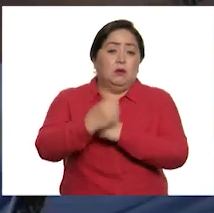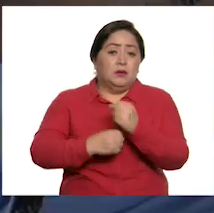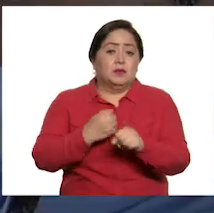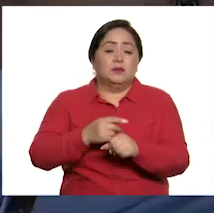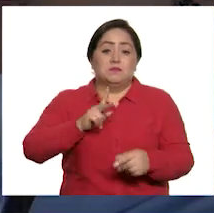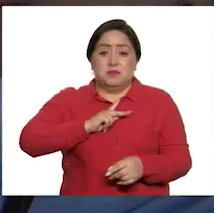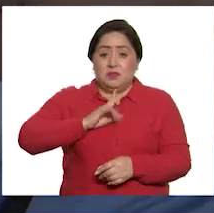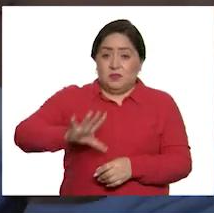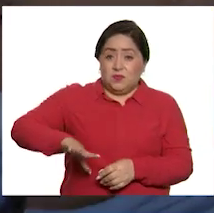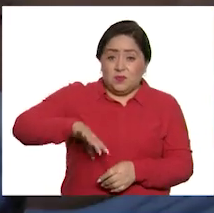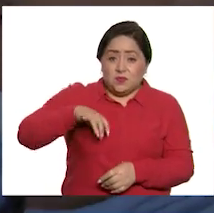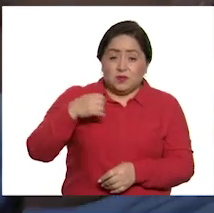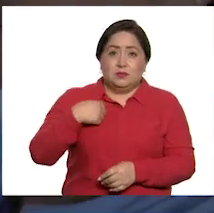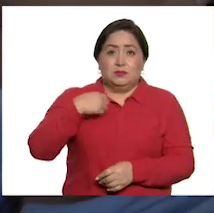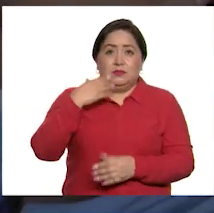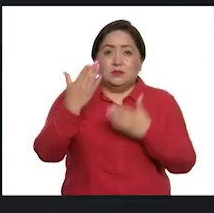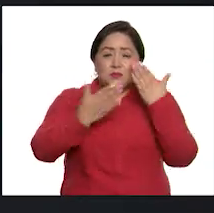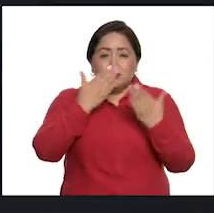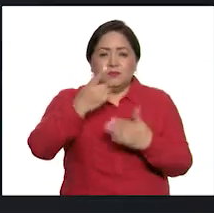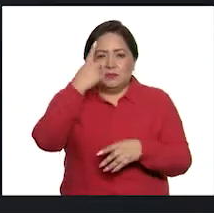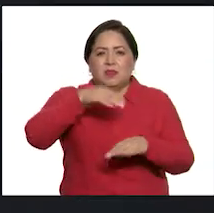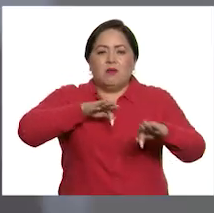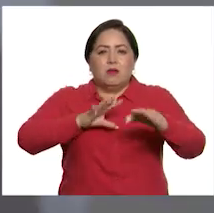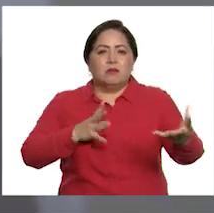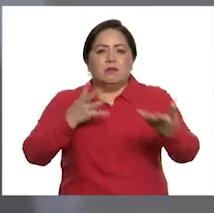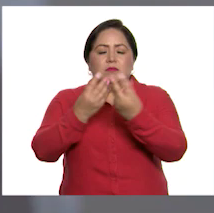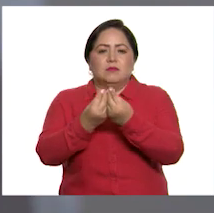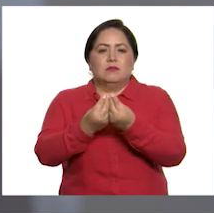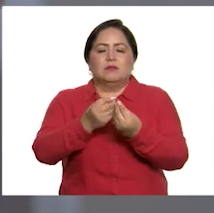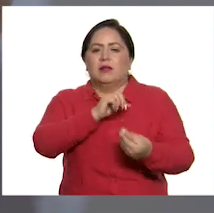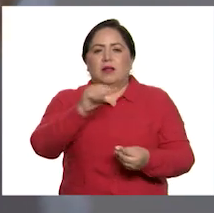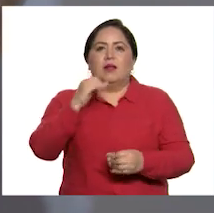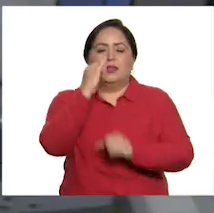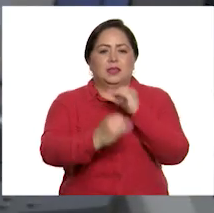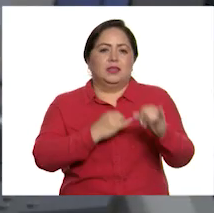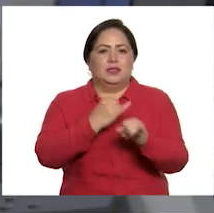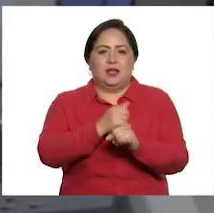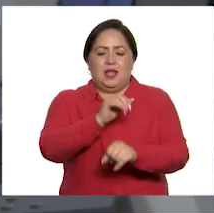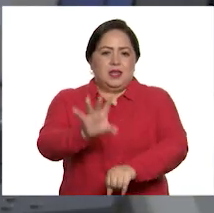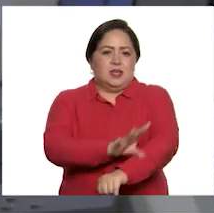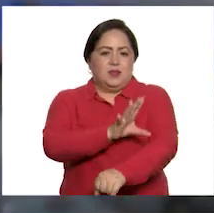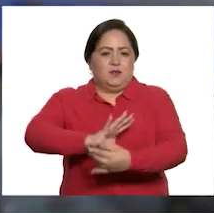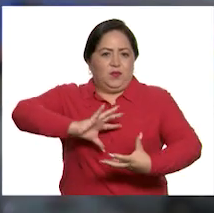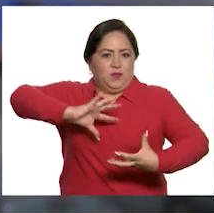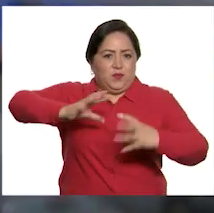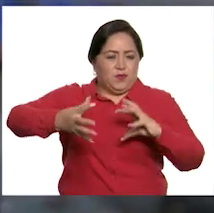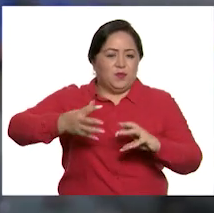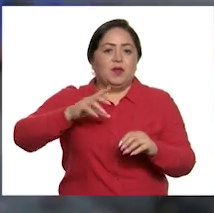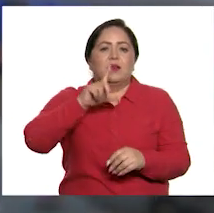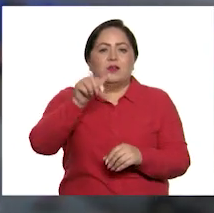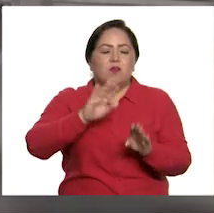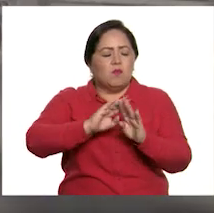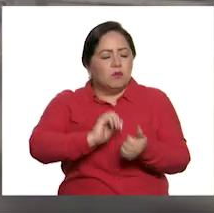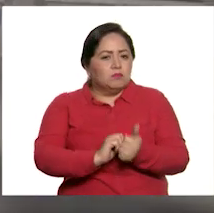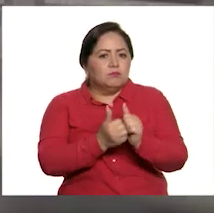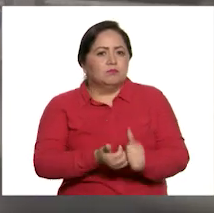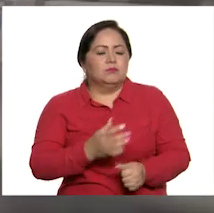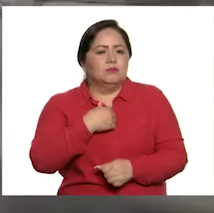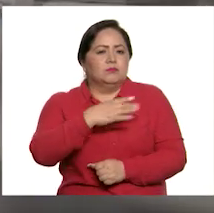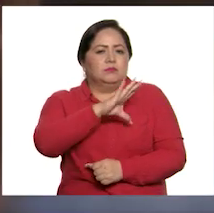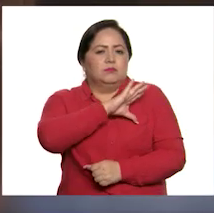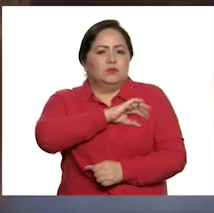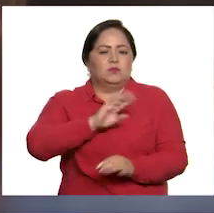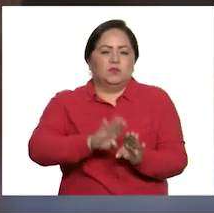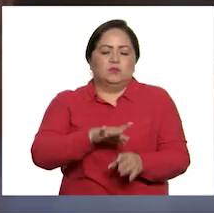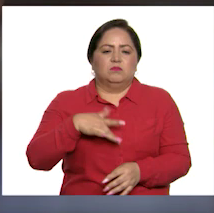mi esfuerzo y mi estudio me llevaron a colaborar en el Organismo Internacional de Energía Atómica, convirtiendo mi pasión en